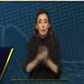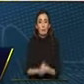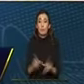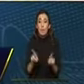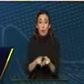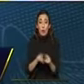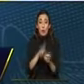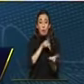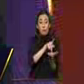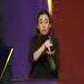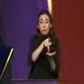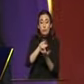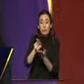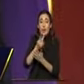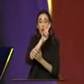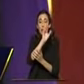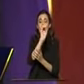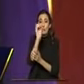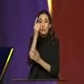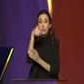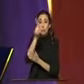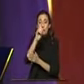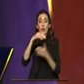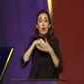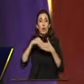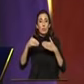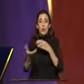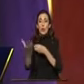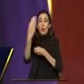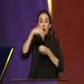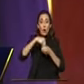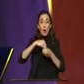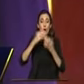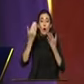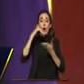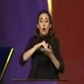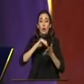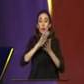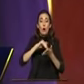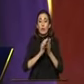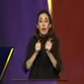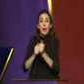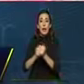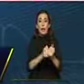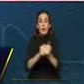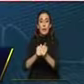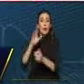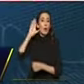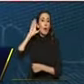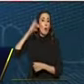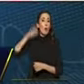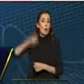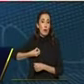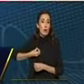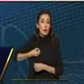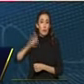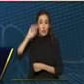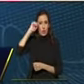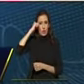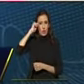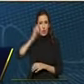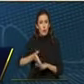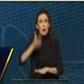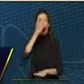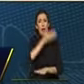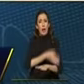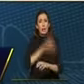un financiamiento de 200 millones de dólares, recuperamos la obra del tranvía de Cuenca. Recuerdo que hace poco más